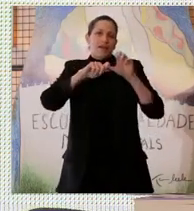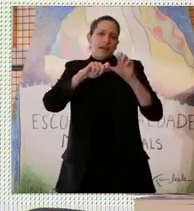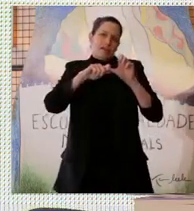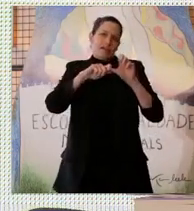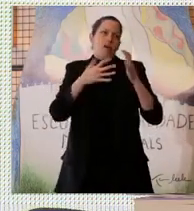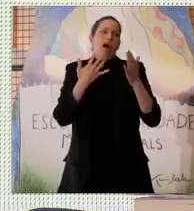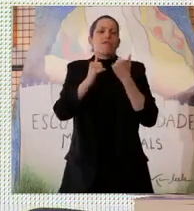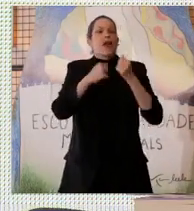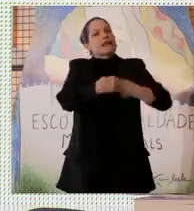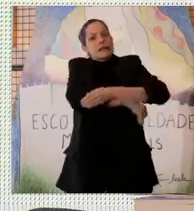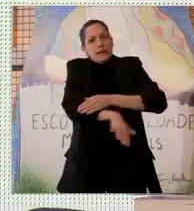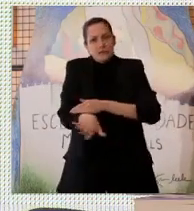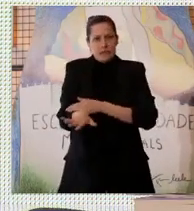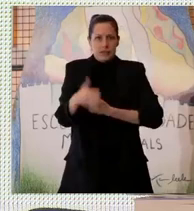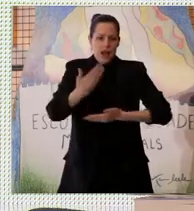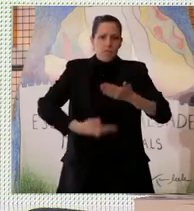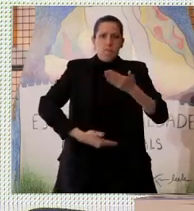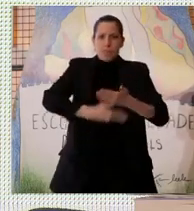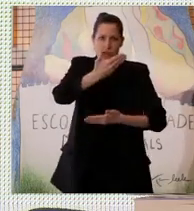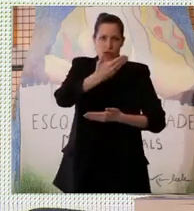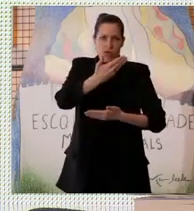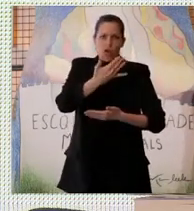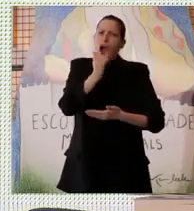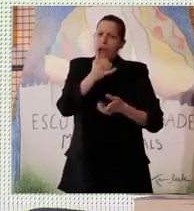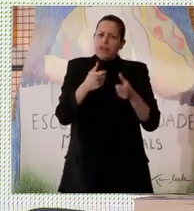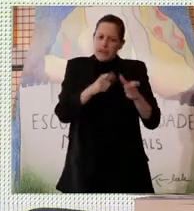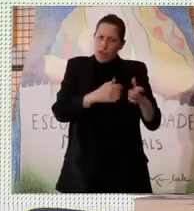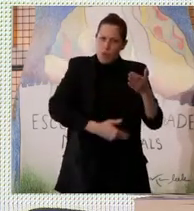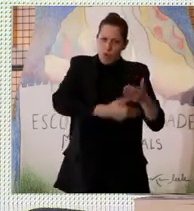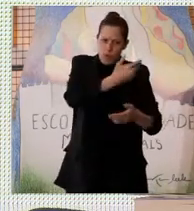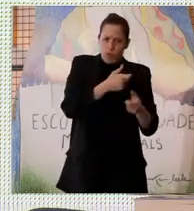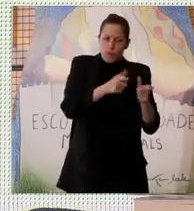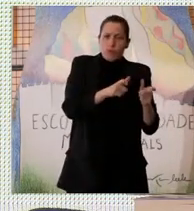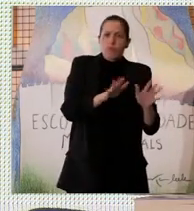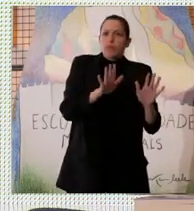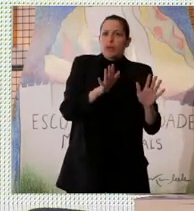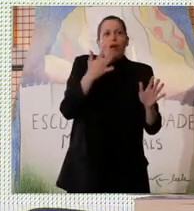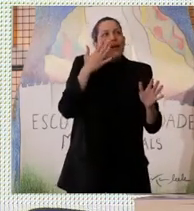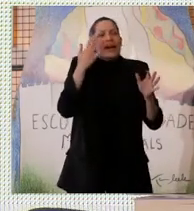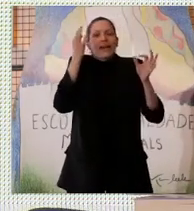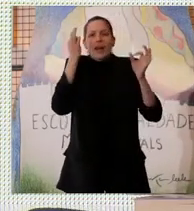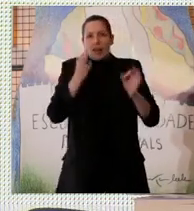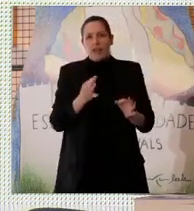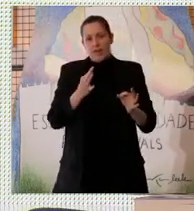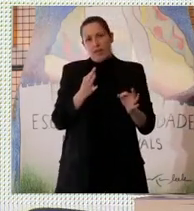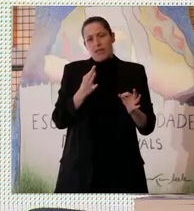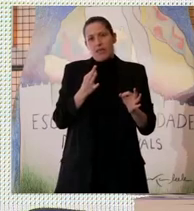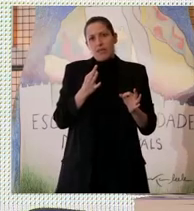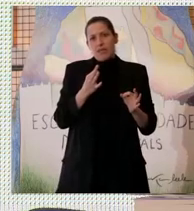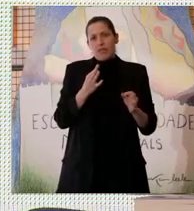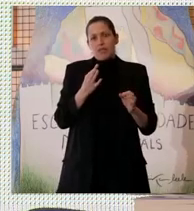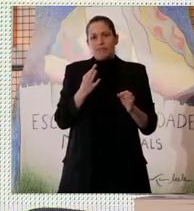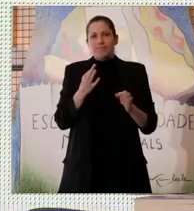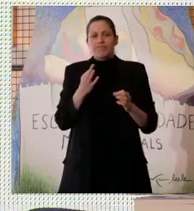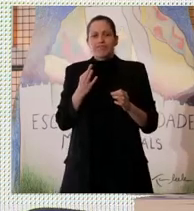no O sea existe una sección como tal pero también porque es una realidad la de la lucha contra el machismo